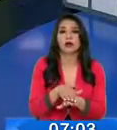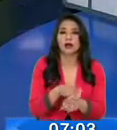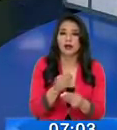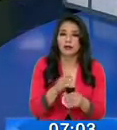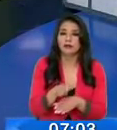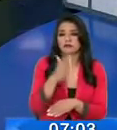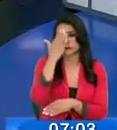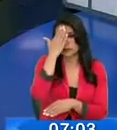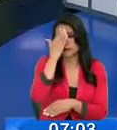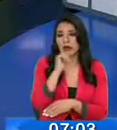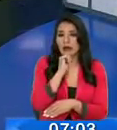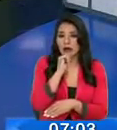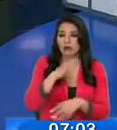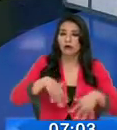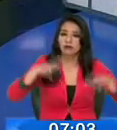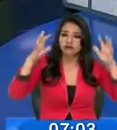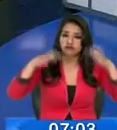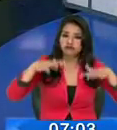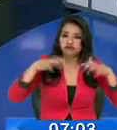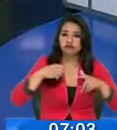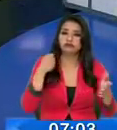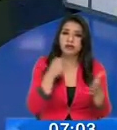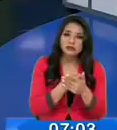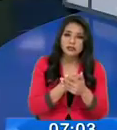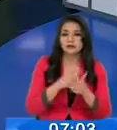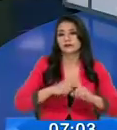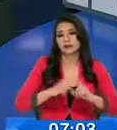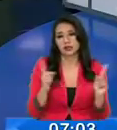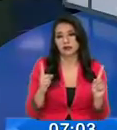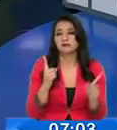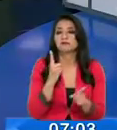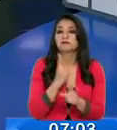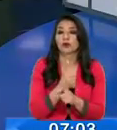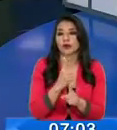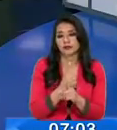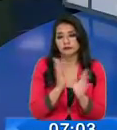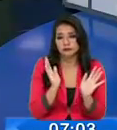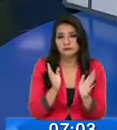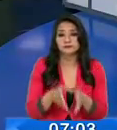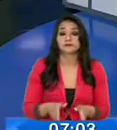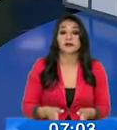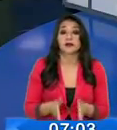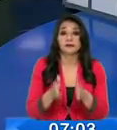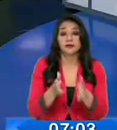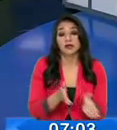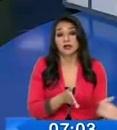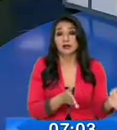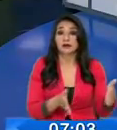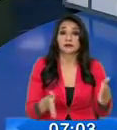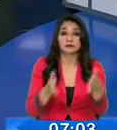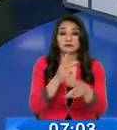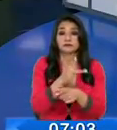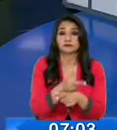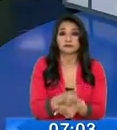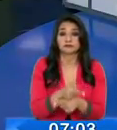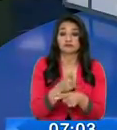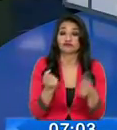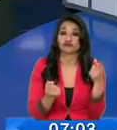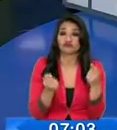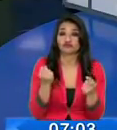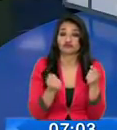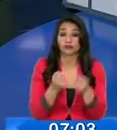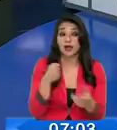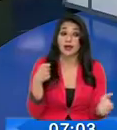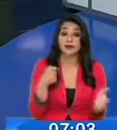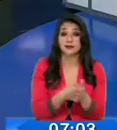hay algunos focos de accidentes, entonces, claro, se conflictúa, ¿no? Bueno, sí, a tomar vías alternas y sobre todo a conducir con cuidado, pues los